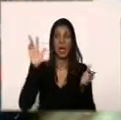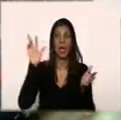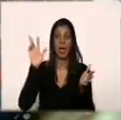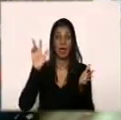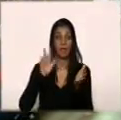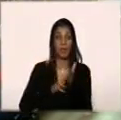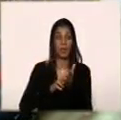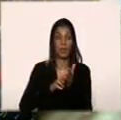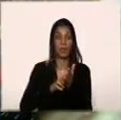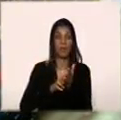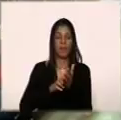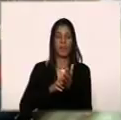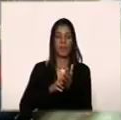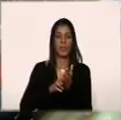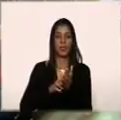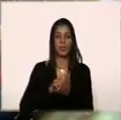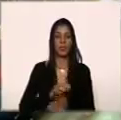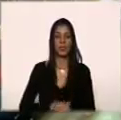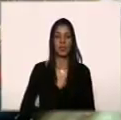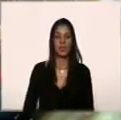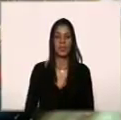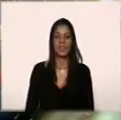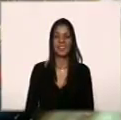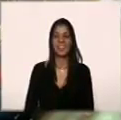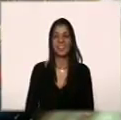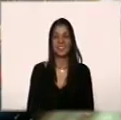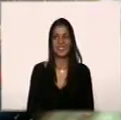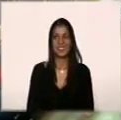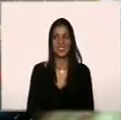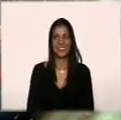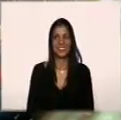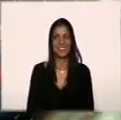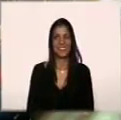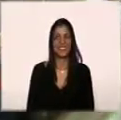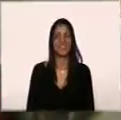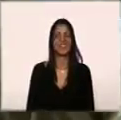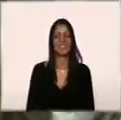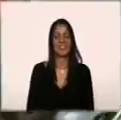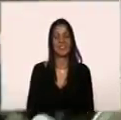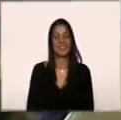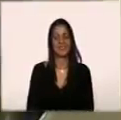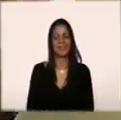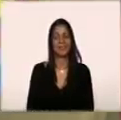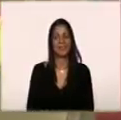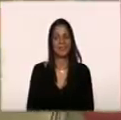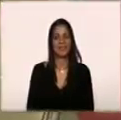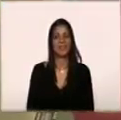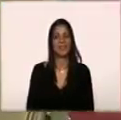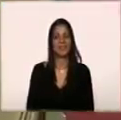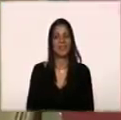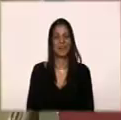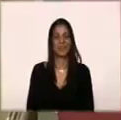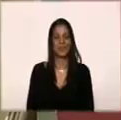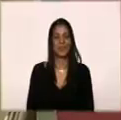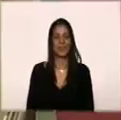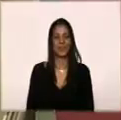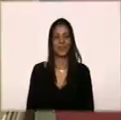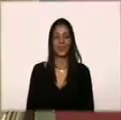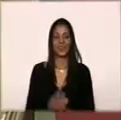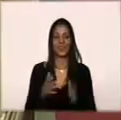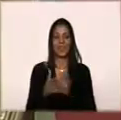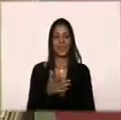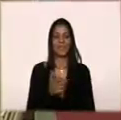aprobado. La fuerza de los trabajadores pueden ayudarnos aquí a los constituyentes también a votar con esa fuerza que tienen ustedes.